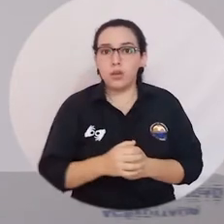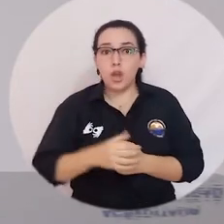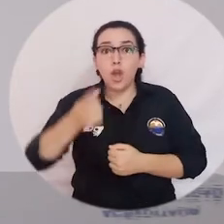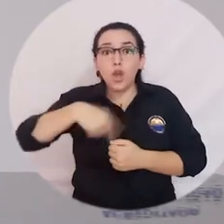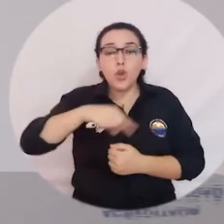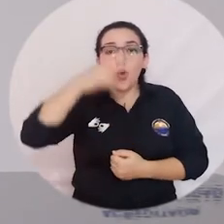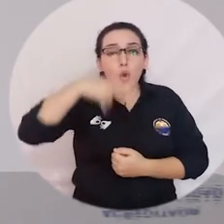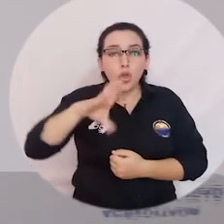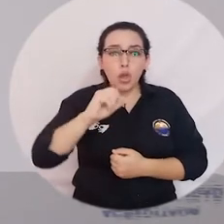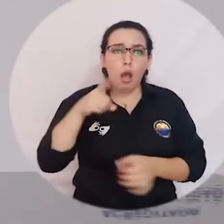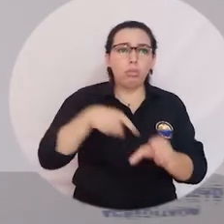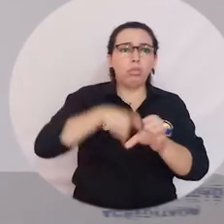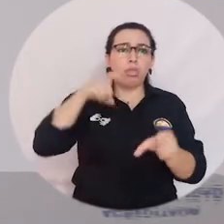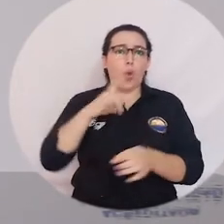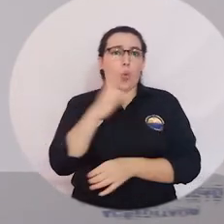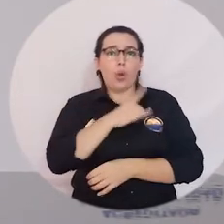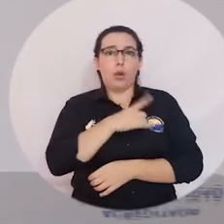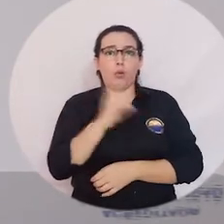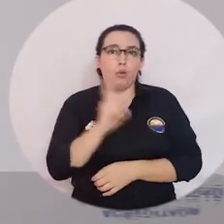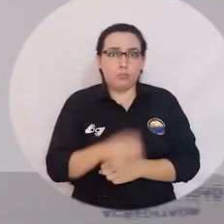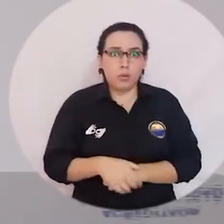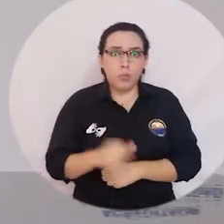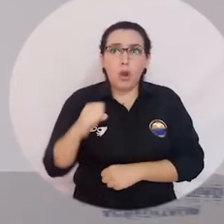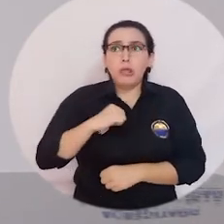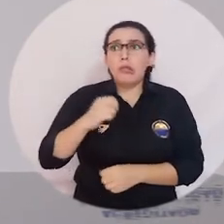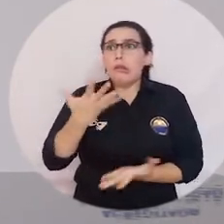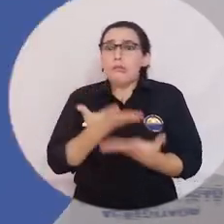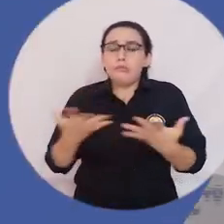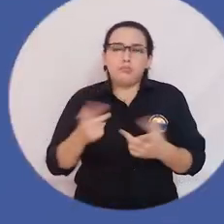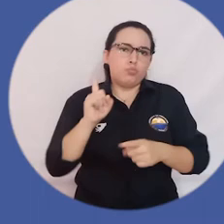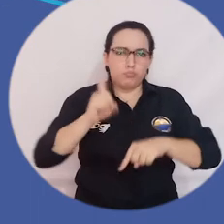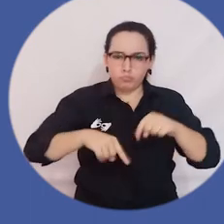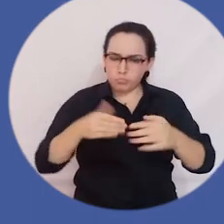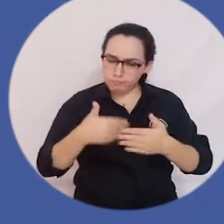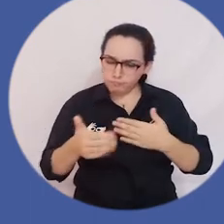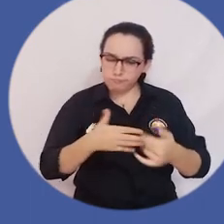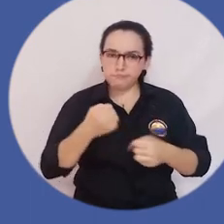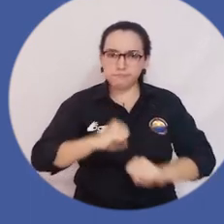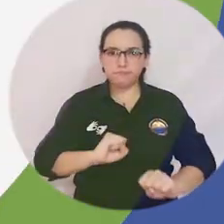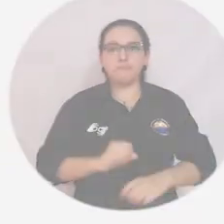ninguno de sus hijos o hijas abandone la universidad precisamente por no tener recursos.